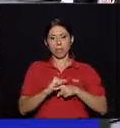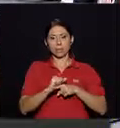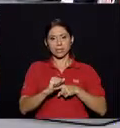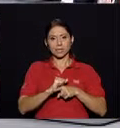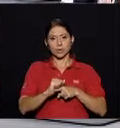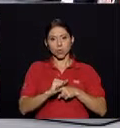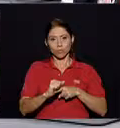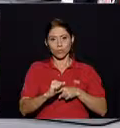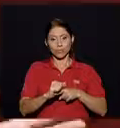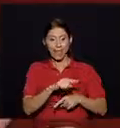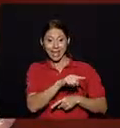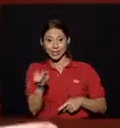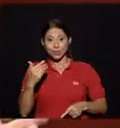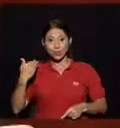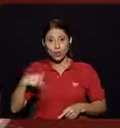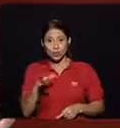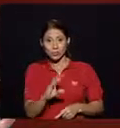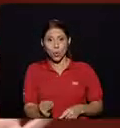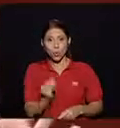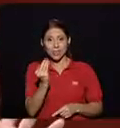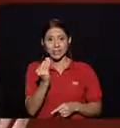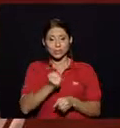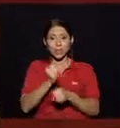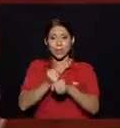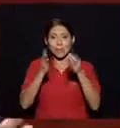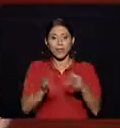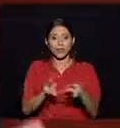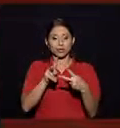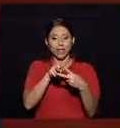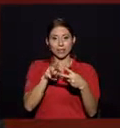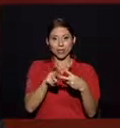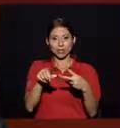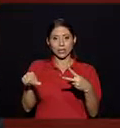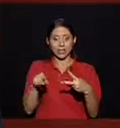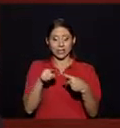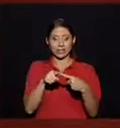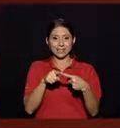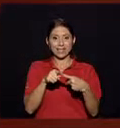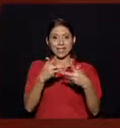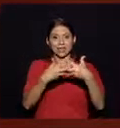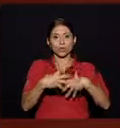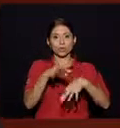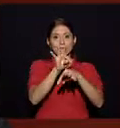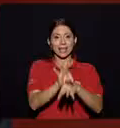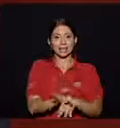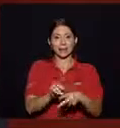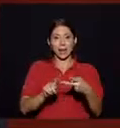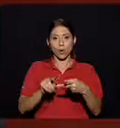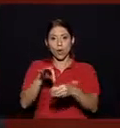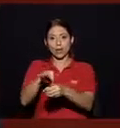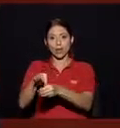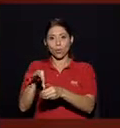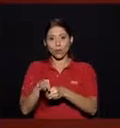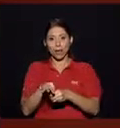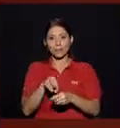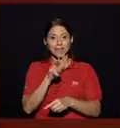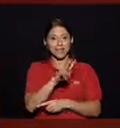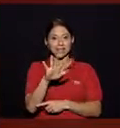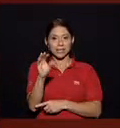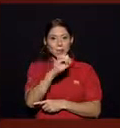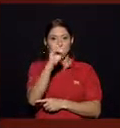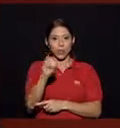digamos. Esos hombres jóvenes son empleados en 2 sectores particularmente, la industria tradicional y la agricultura. Ahí está el 25% del